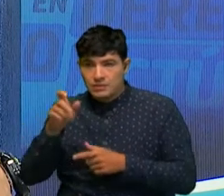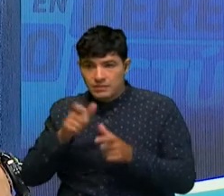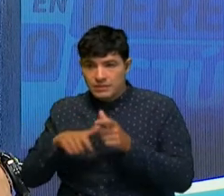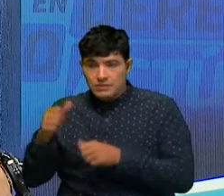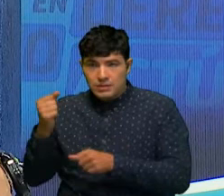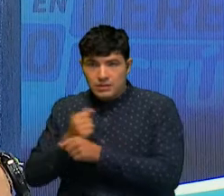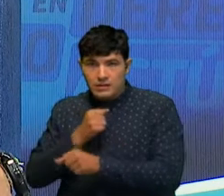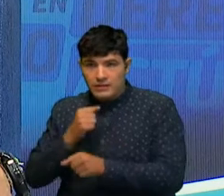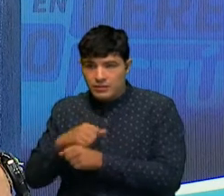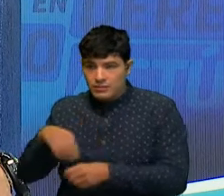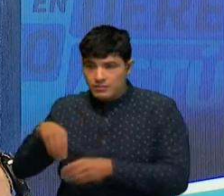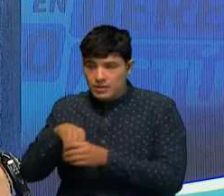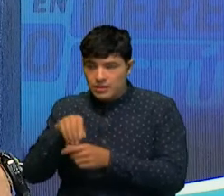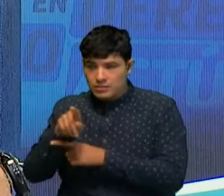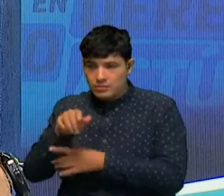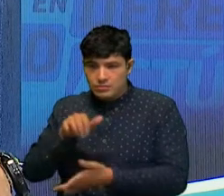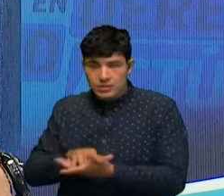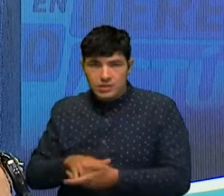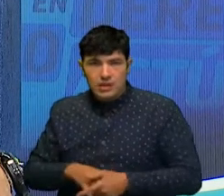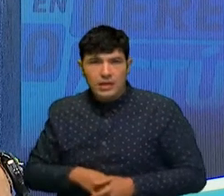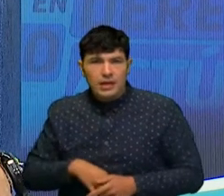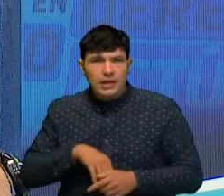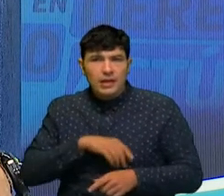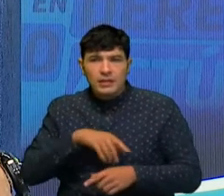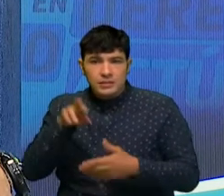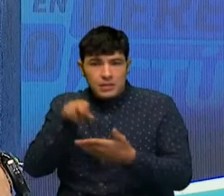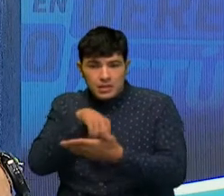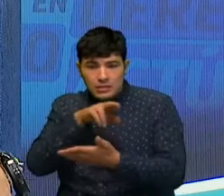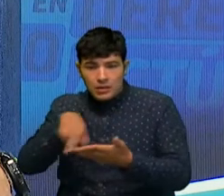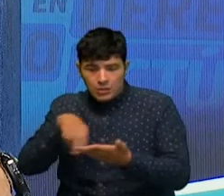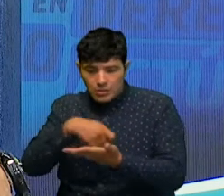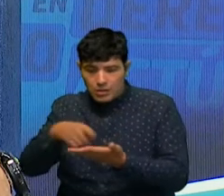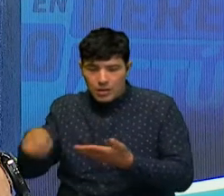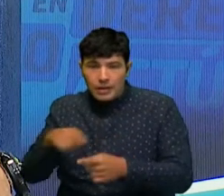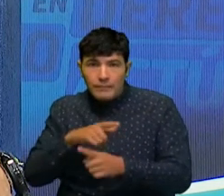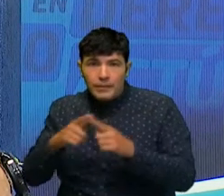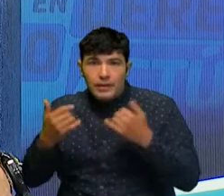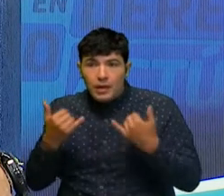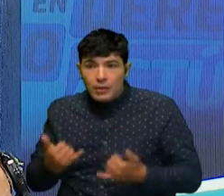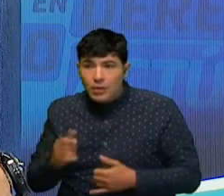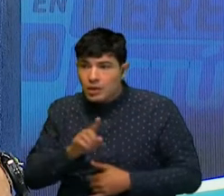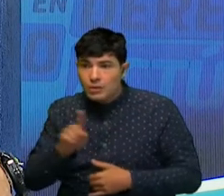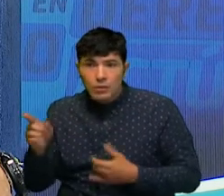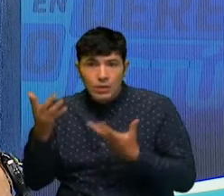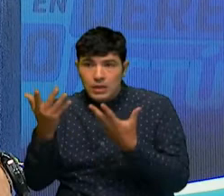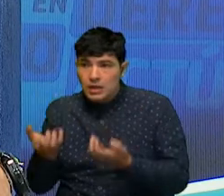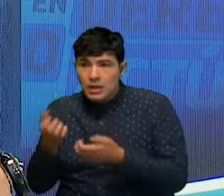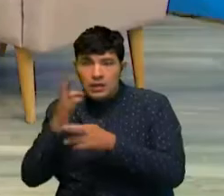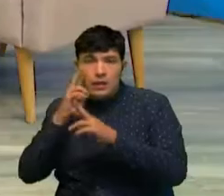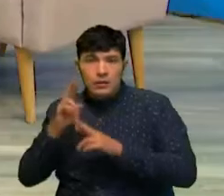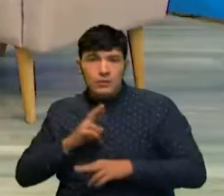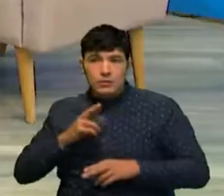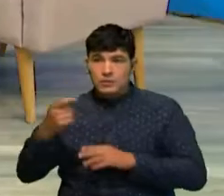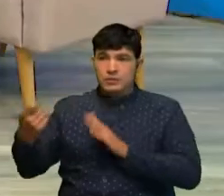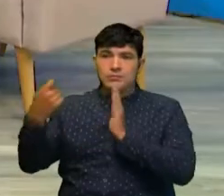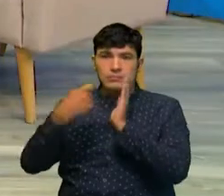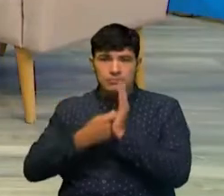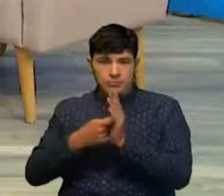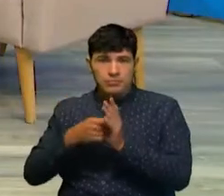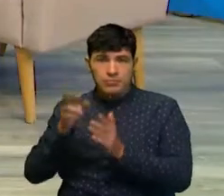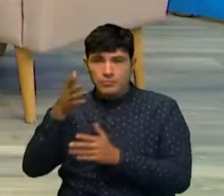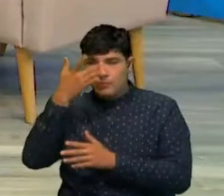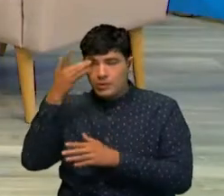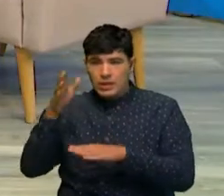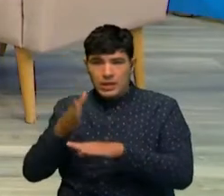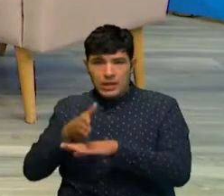a siete empleados y nos canceló el contrato y ahora no nos quiere pagar nuestra